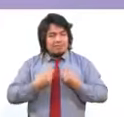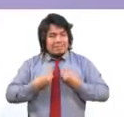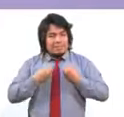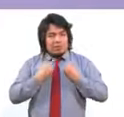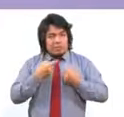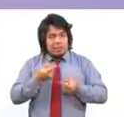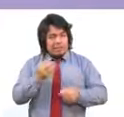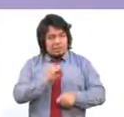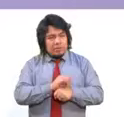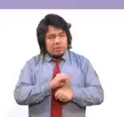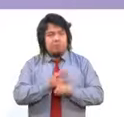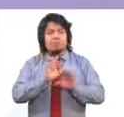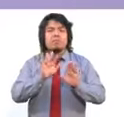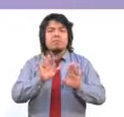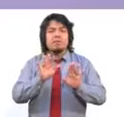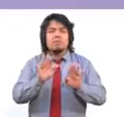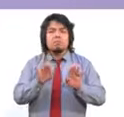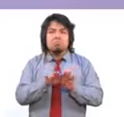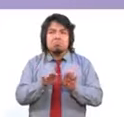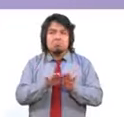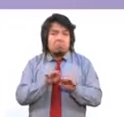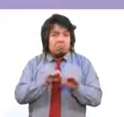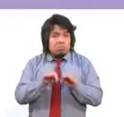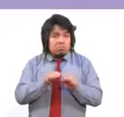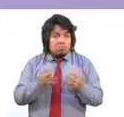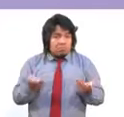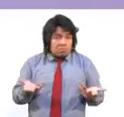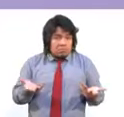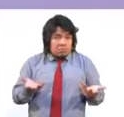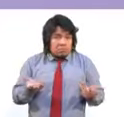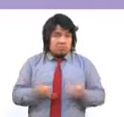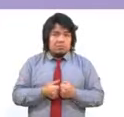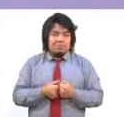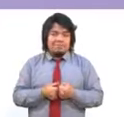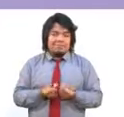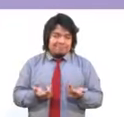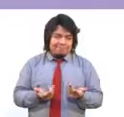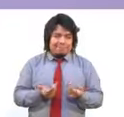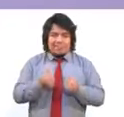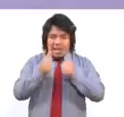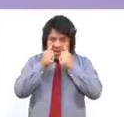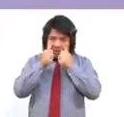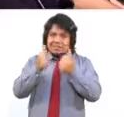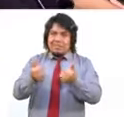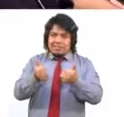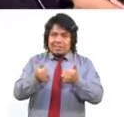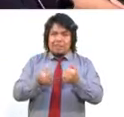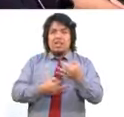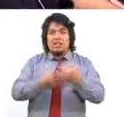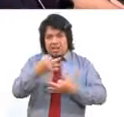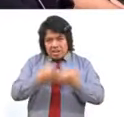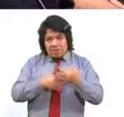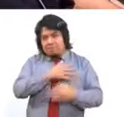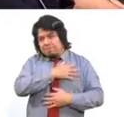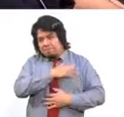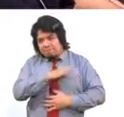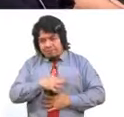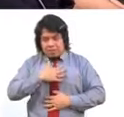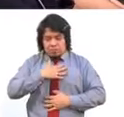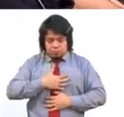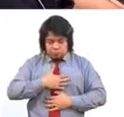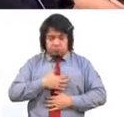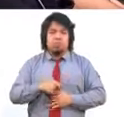¿cómo seguimos trabajando por ello? Y por supuesto es atendiendo desde la Fiscalía General de Justicia,